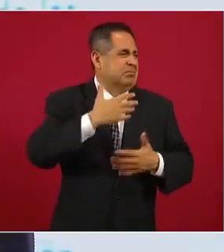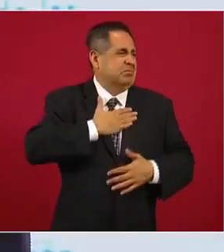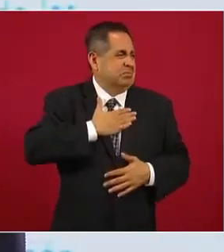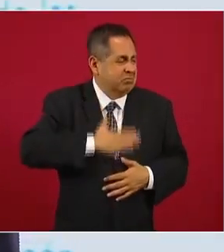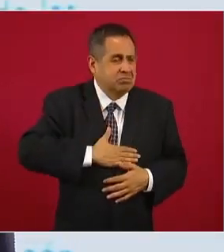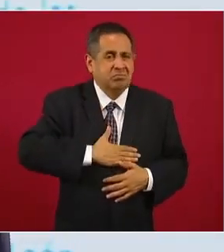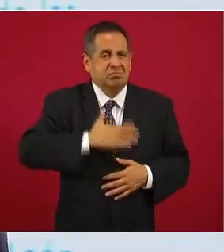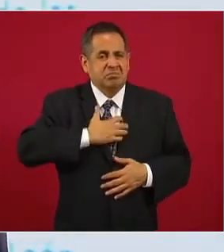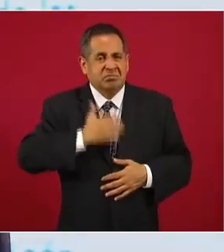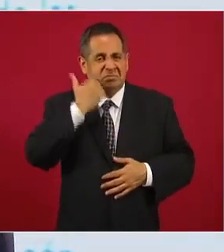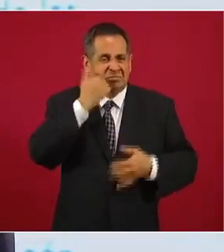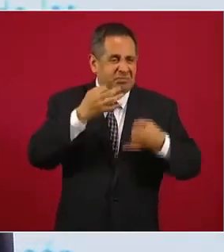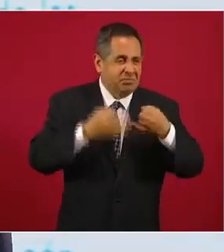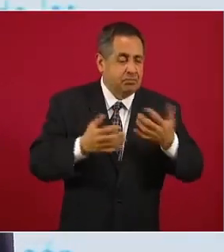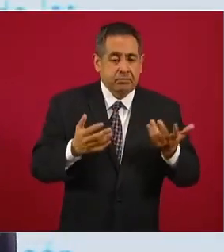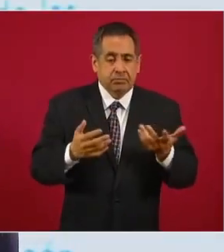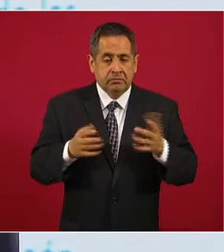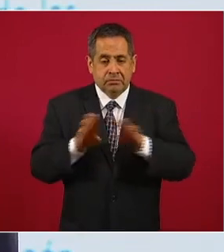zonas